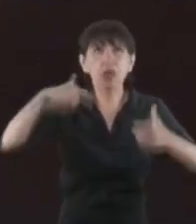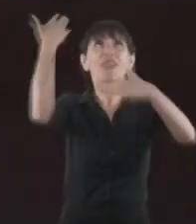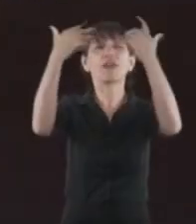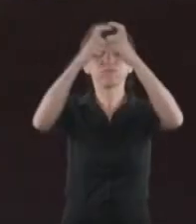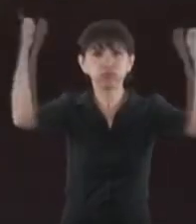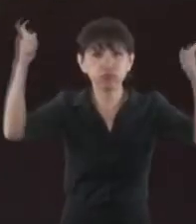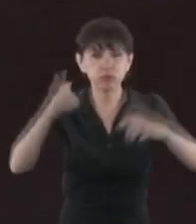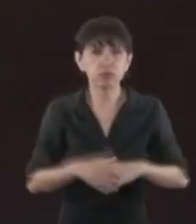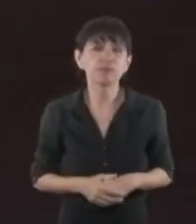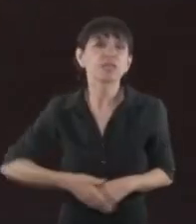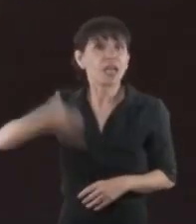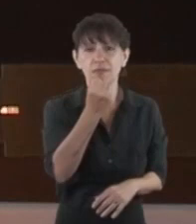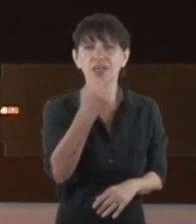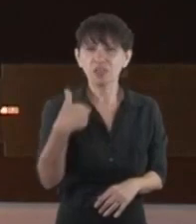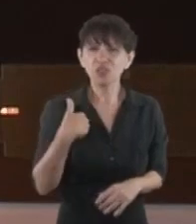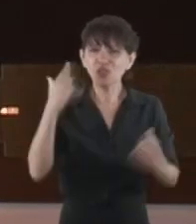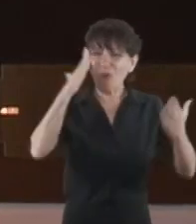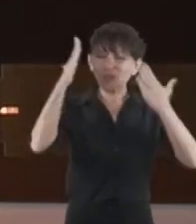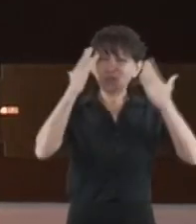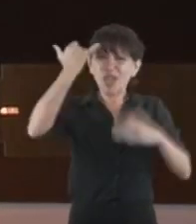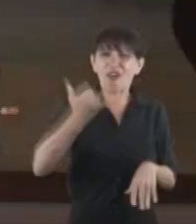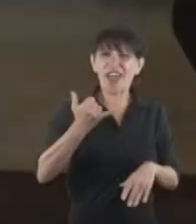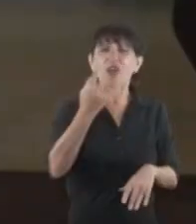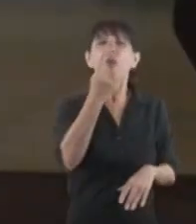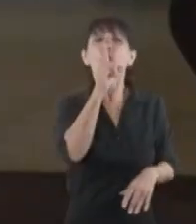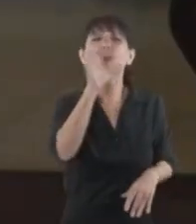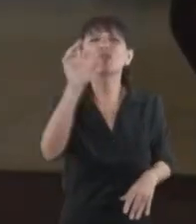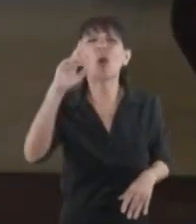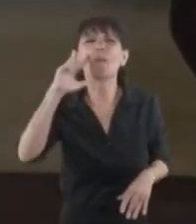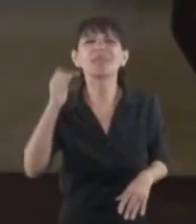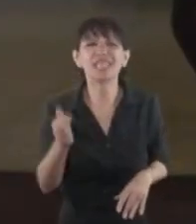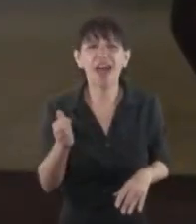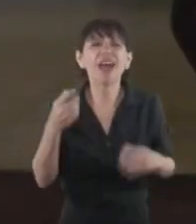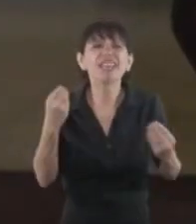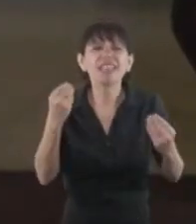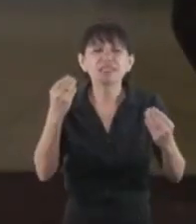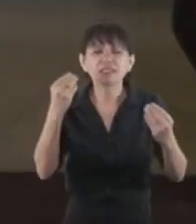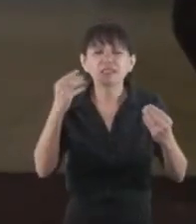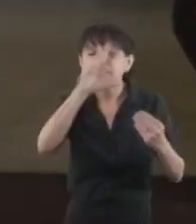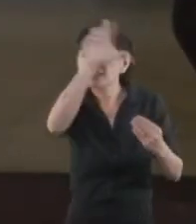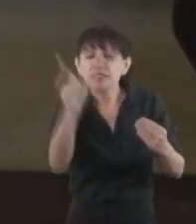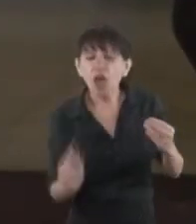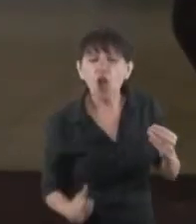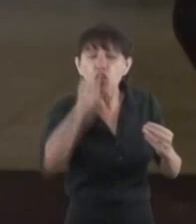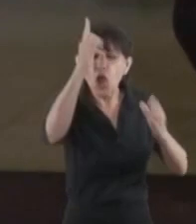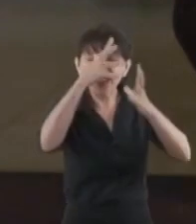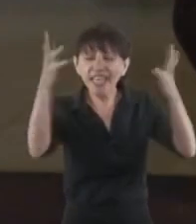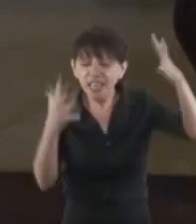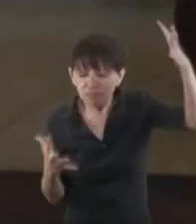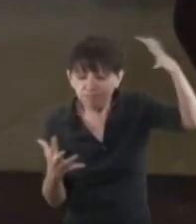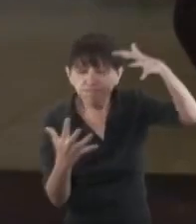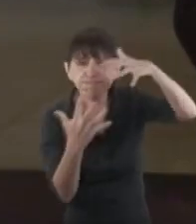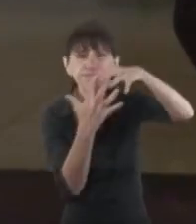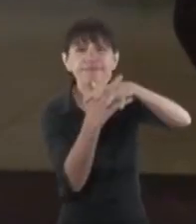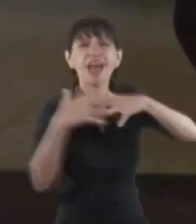gobierno me propuse hacerlo. Tengo una utopía, que es vivir en un norte grande integrado a la Argentina. Que es